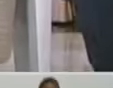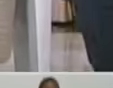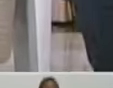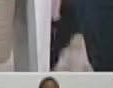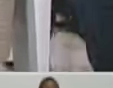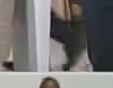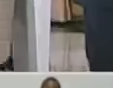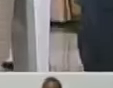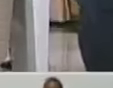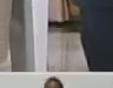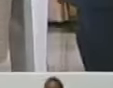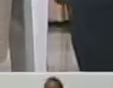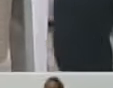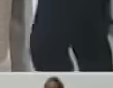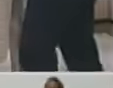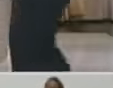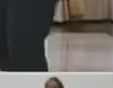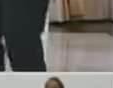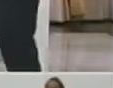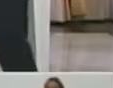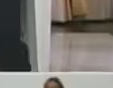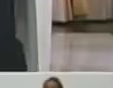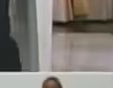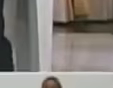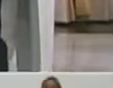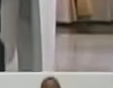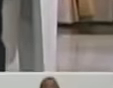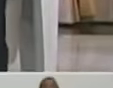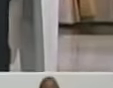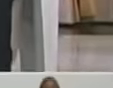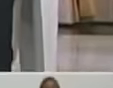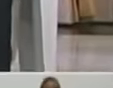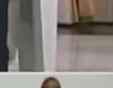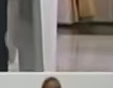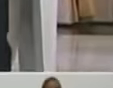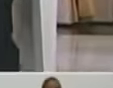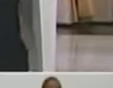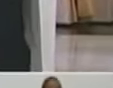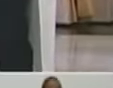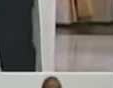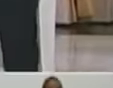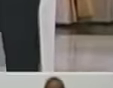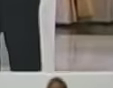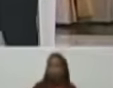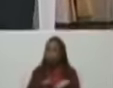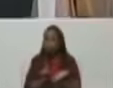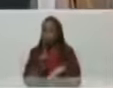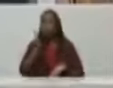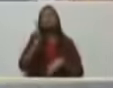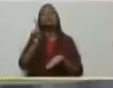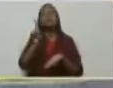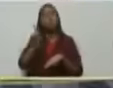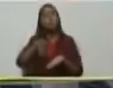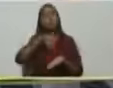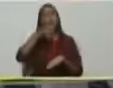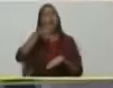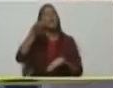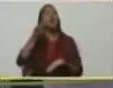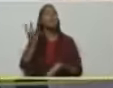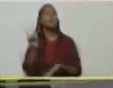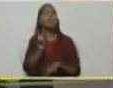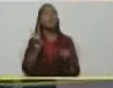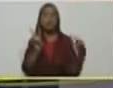diplomacia bolivariana de paz, también de ir al mundo a referir a nuestra nación como la